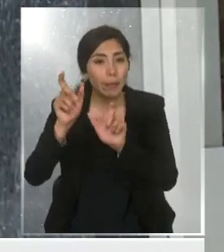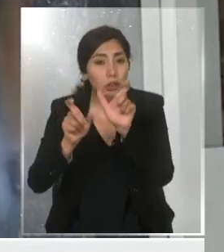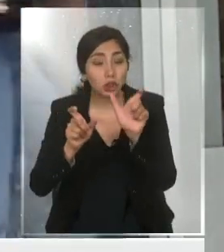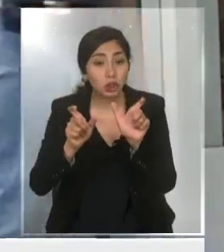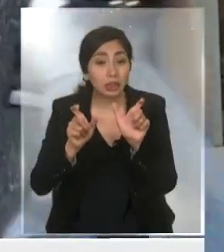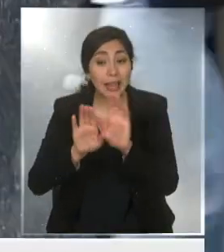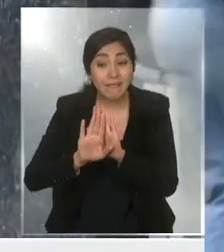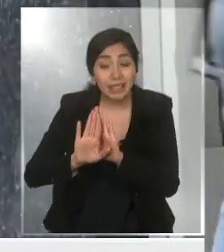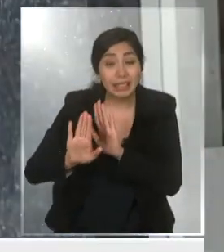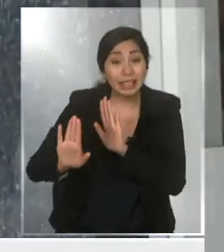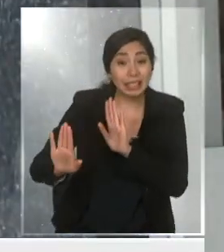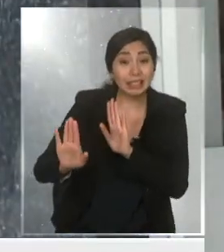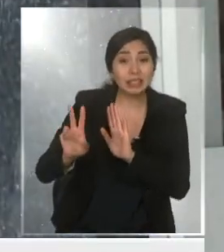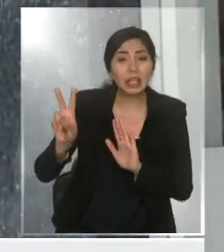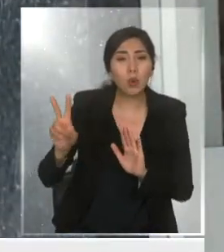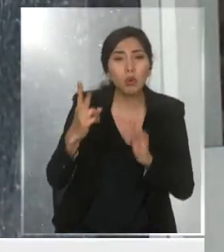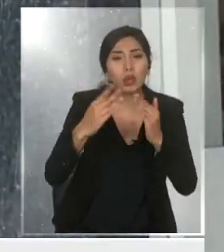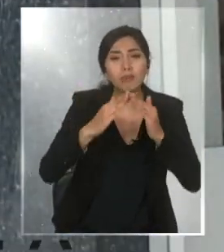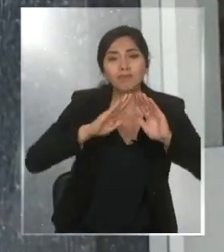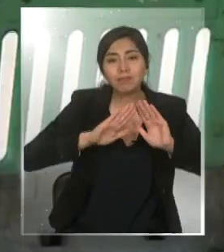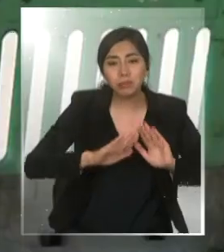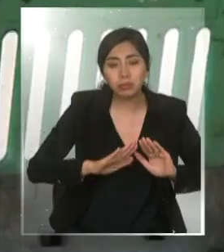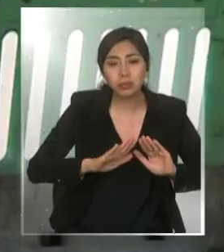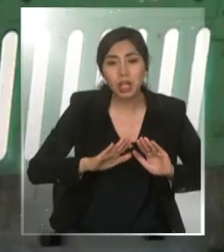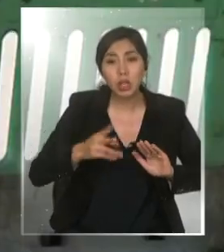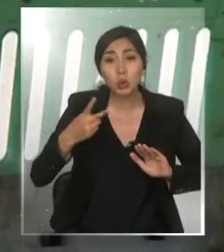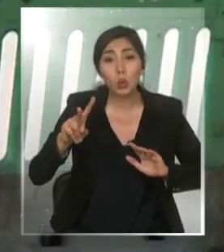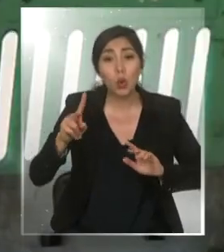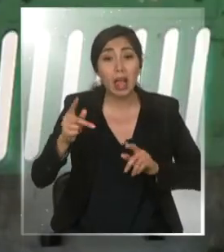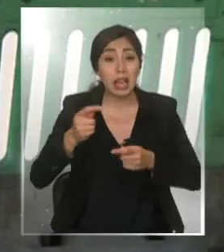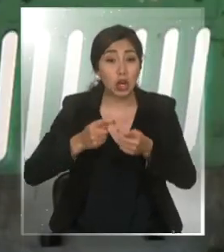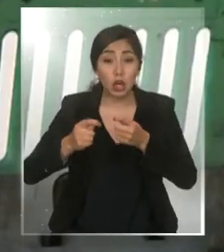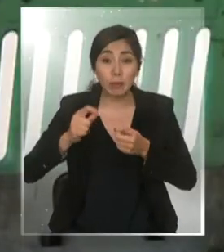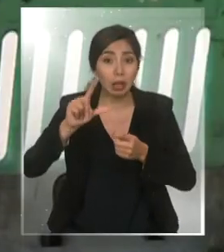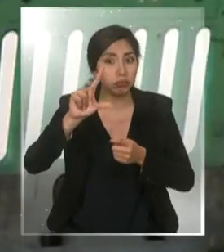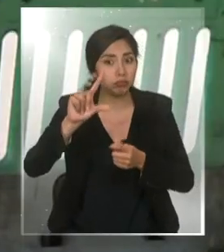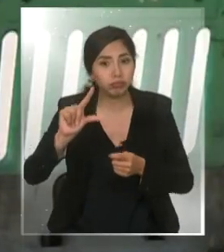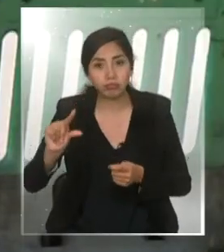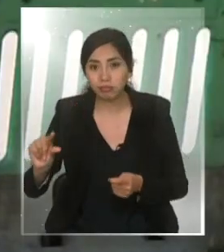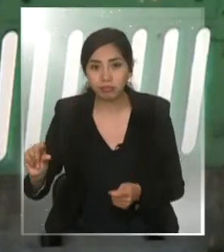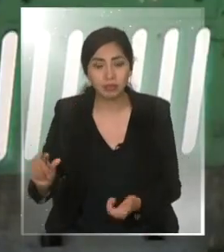segundo confinamiento nacional que sus economías no serían capaces de resistir.